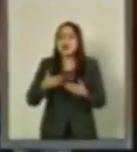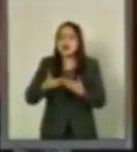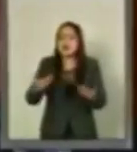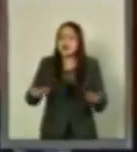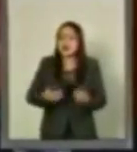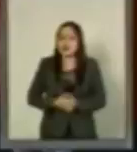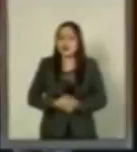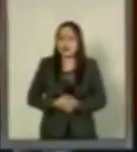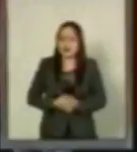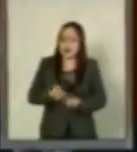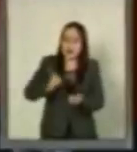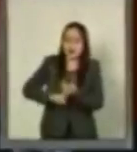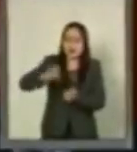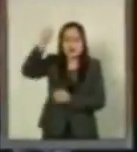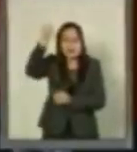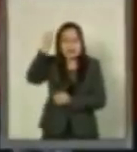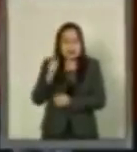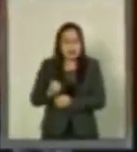en Sinaloa,